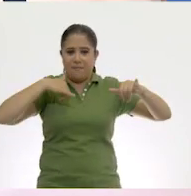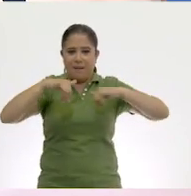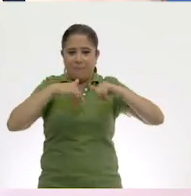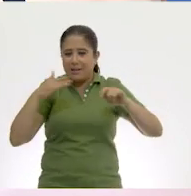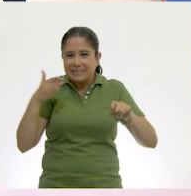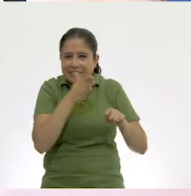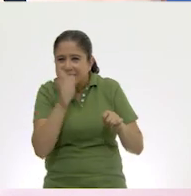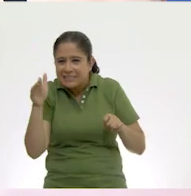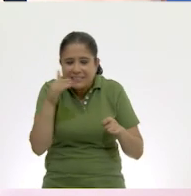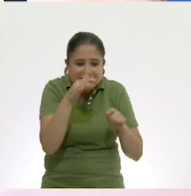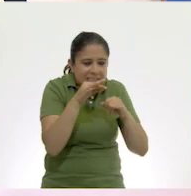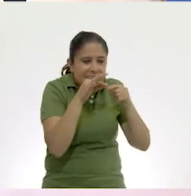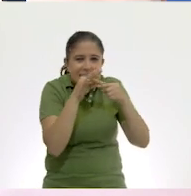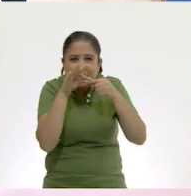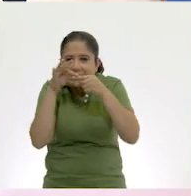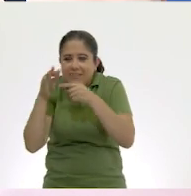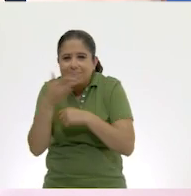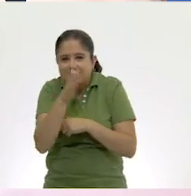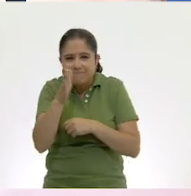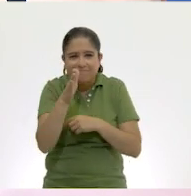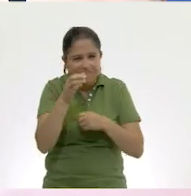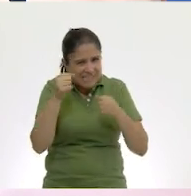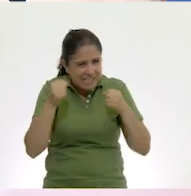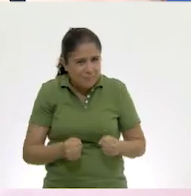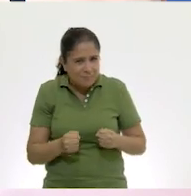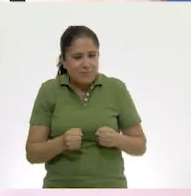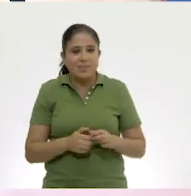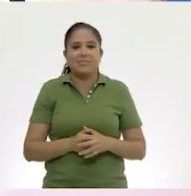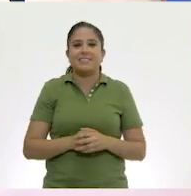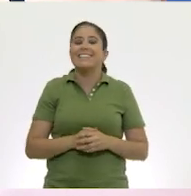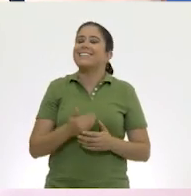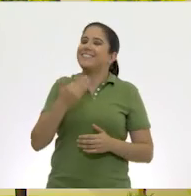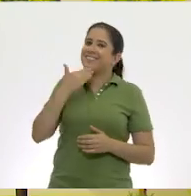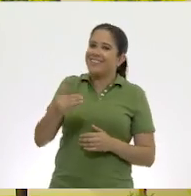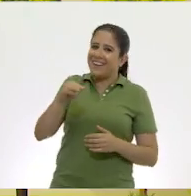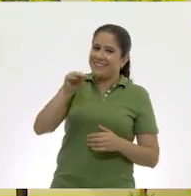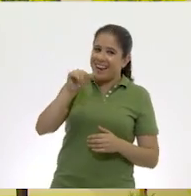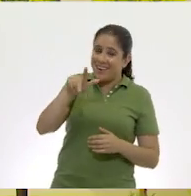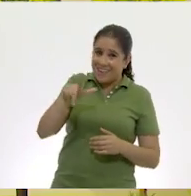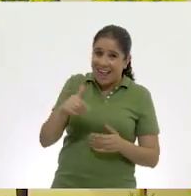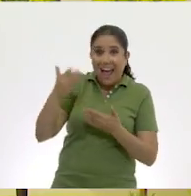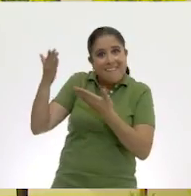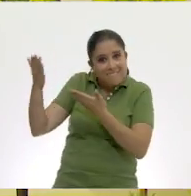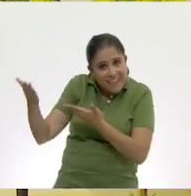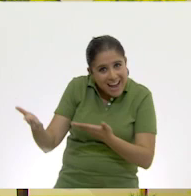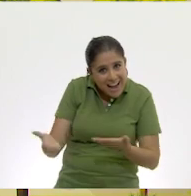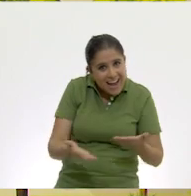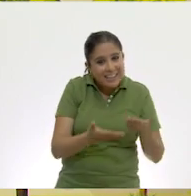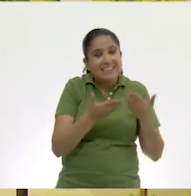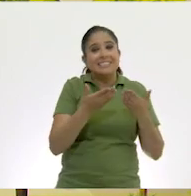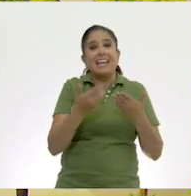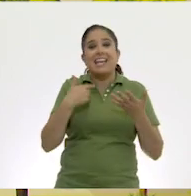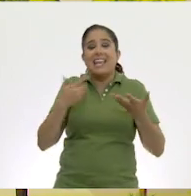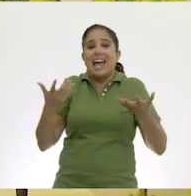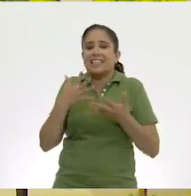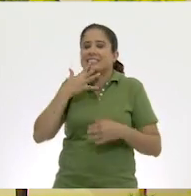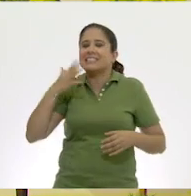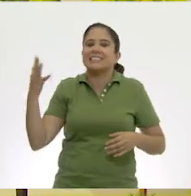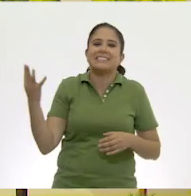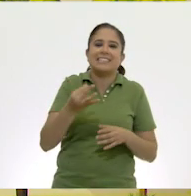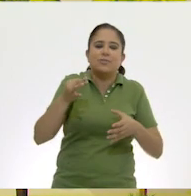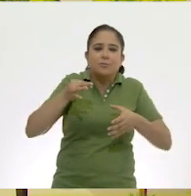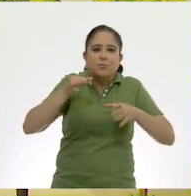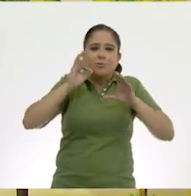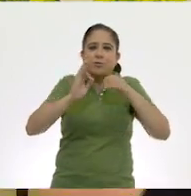llegar a tu casa sin ningún inconveniente muy bien mano la pues pásale porque te hice una rica taza